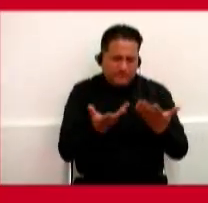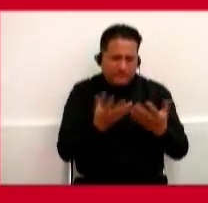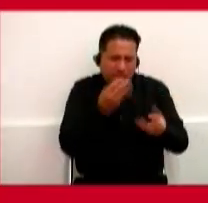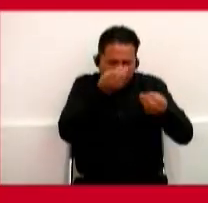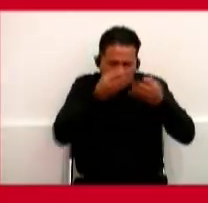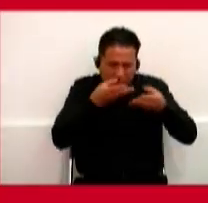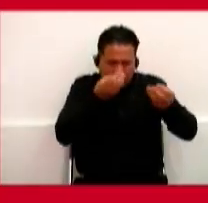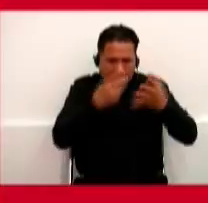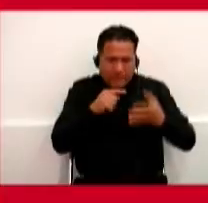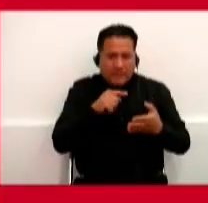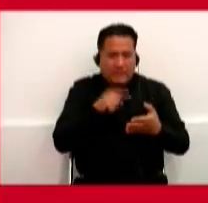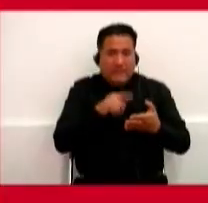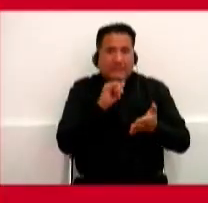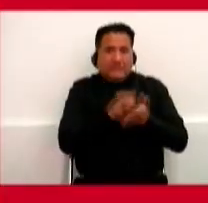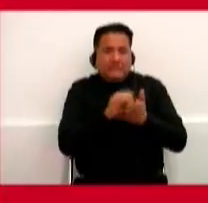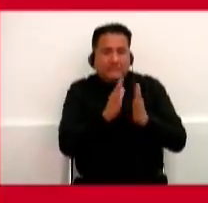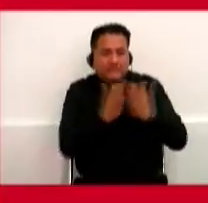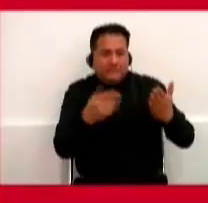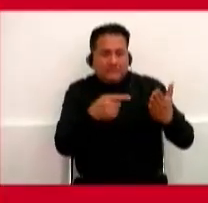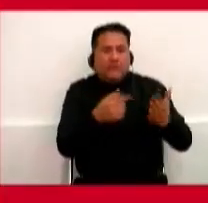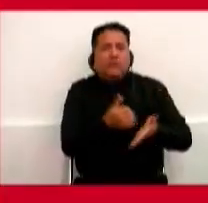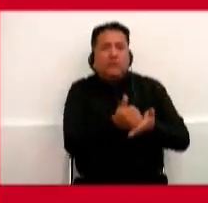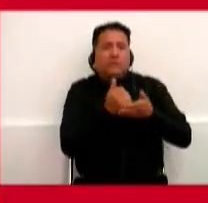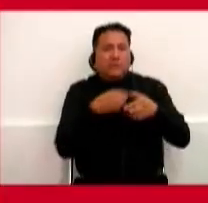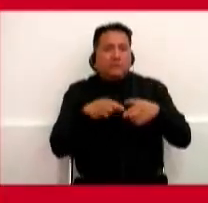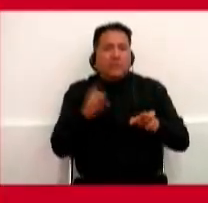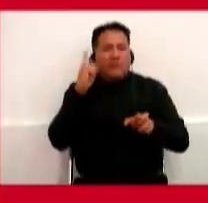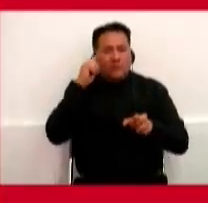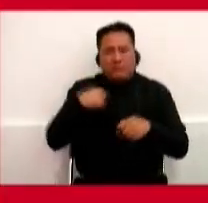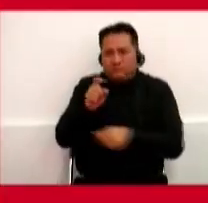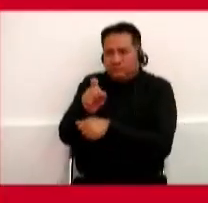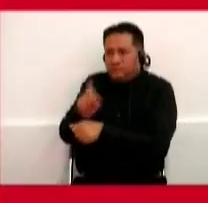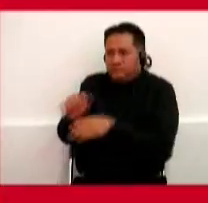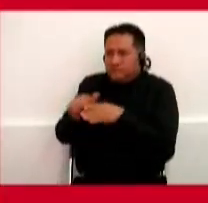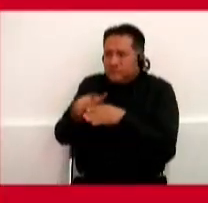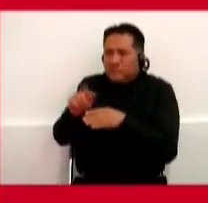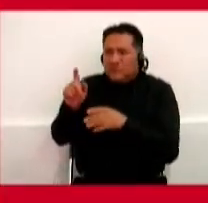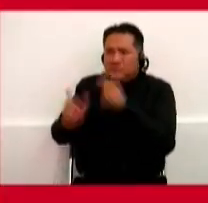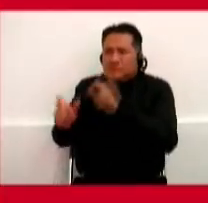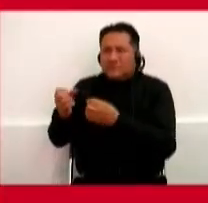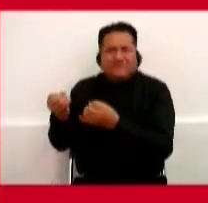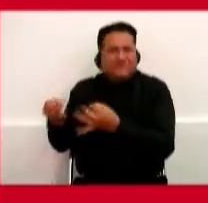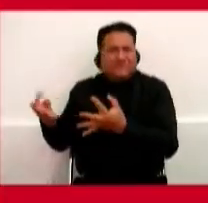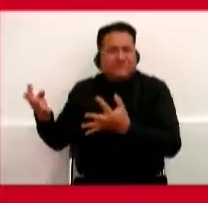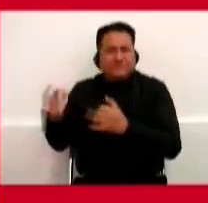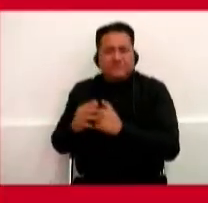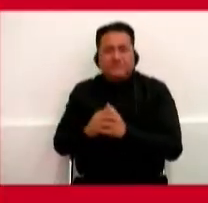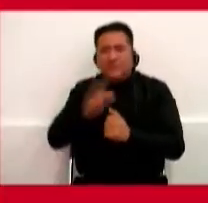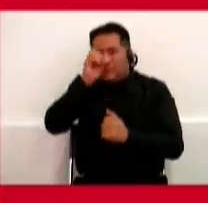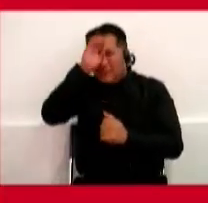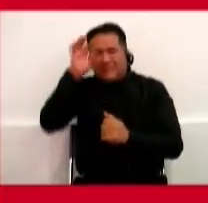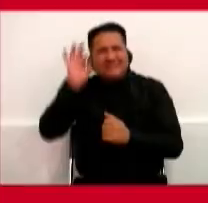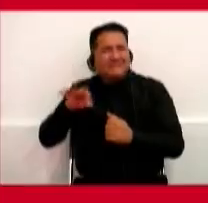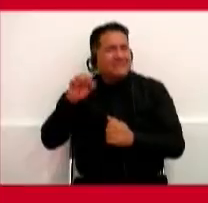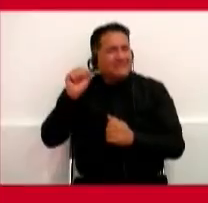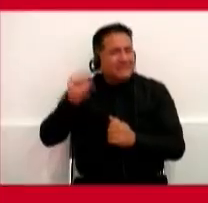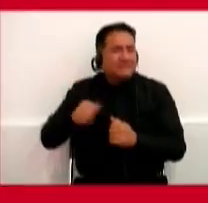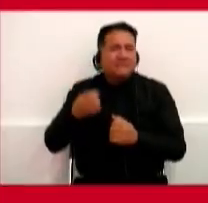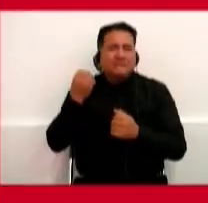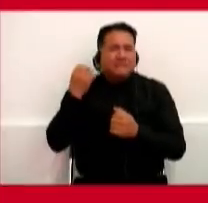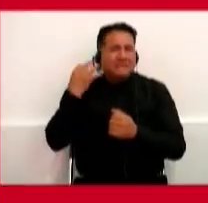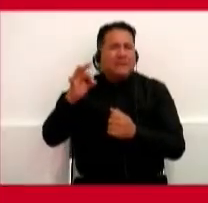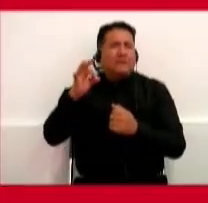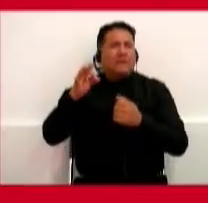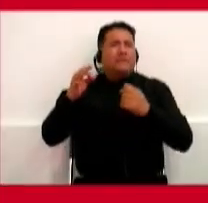Esos playbooks nos permiten a nosotros capacitar rápidamente estos cambios, porque ahora en la minería hay mucho cambio de personal, mucha rotación.